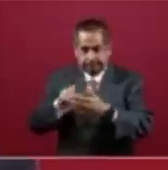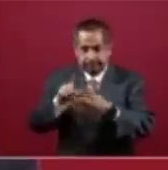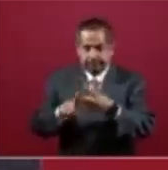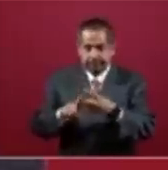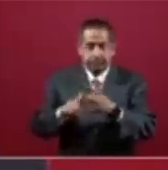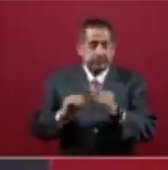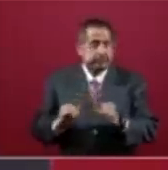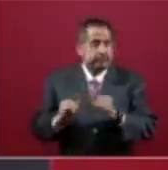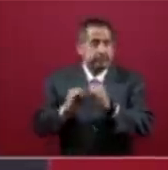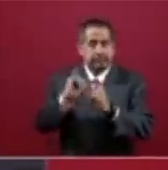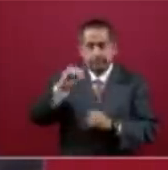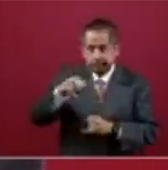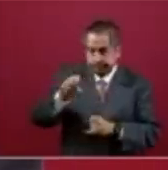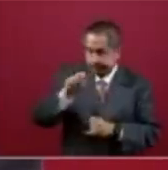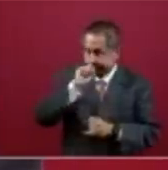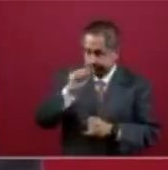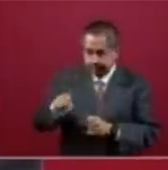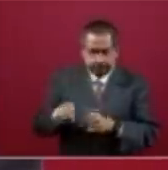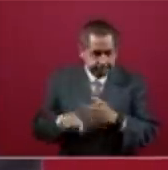Instituto Electoral,